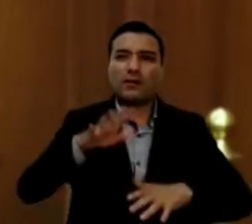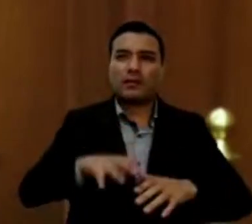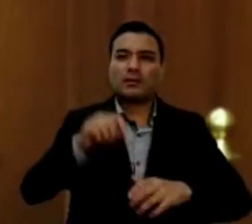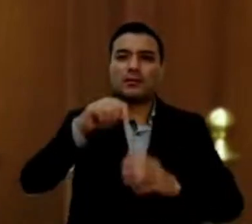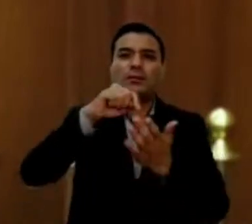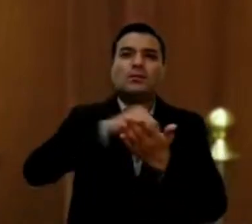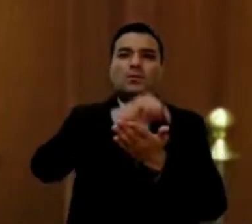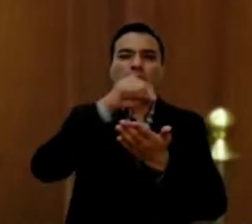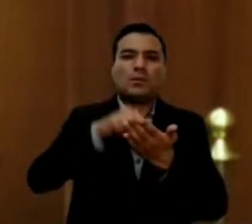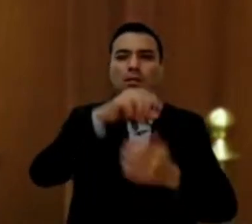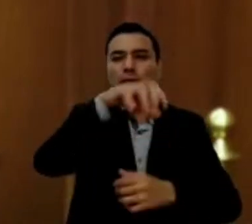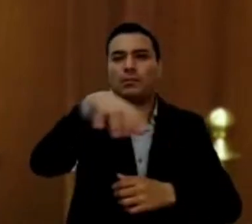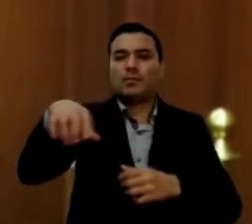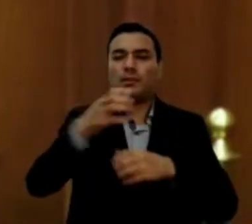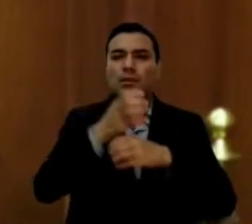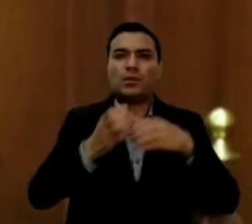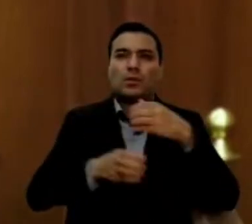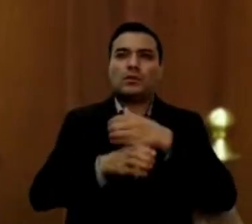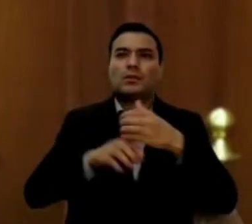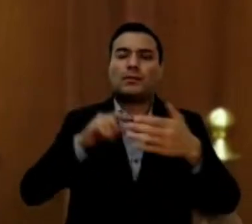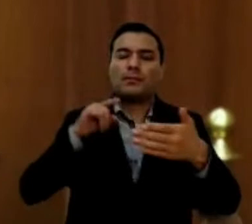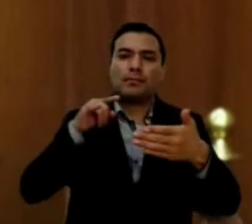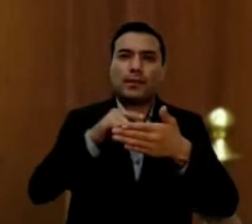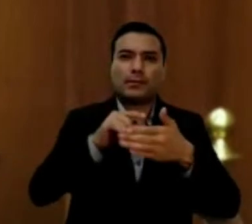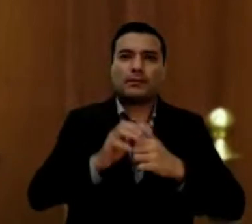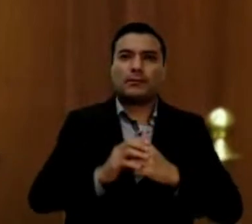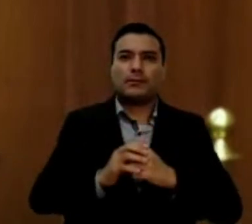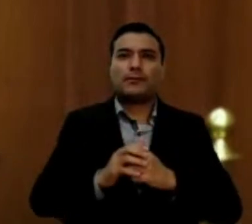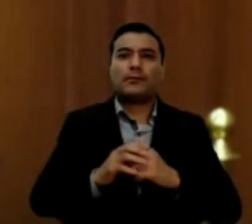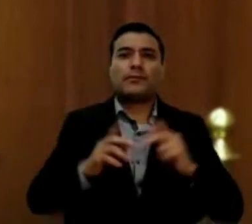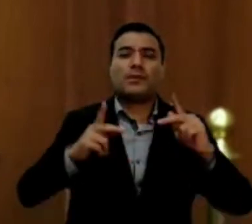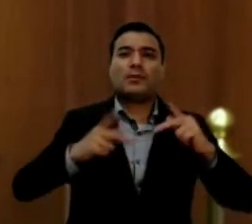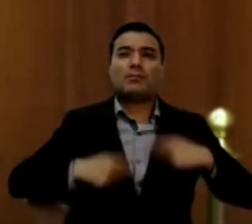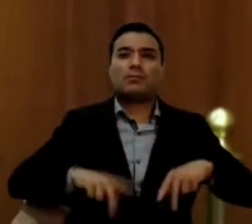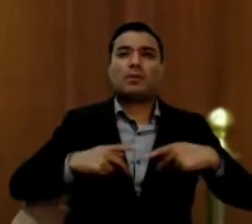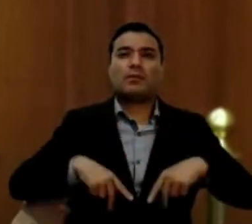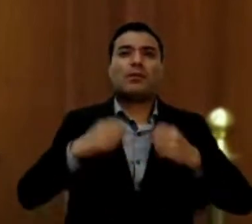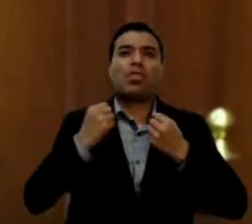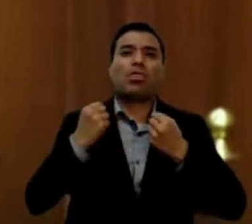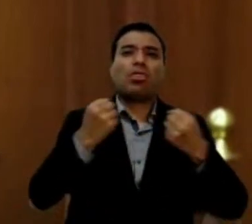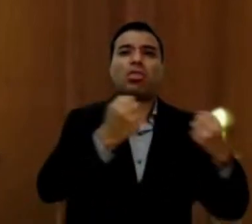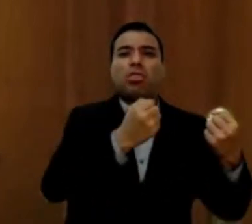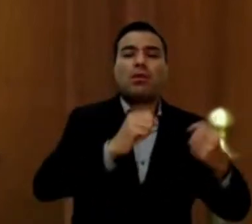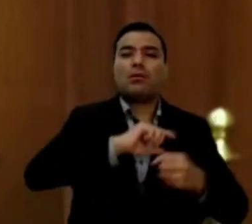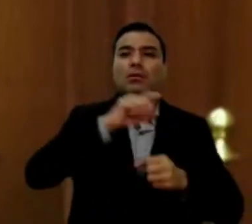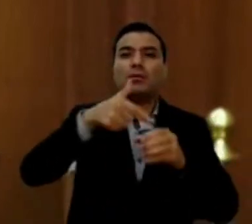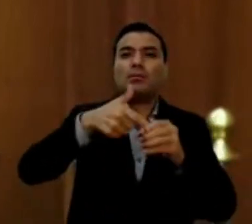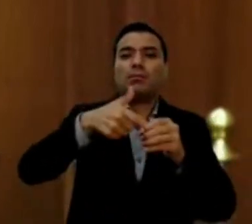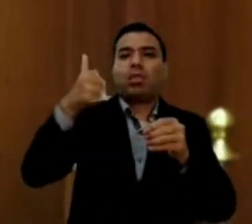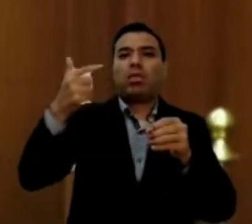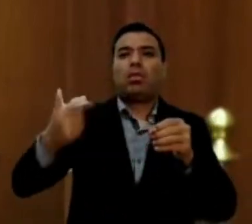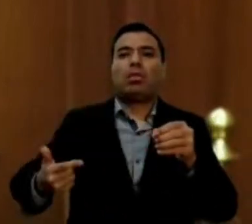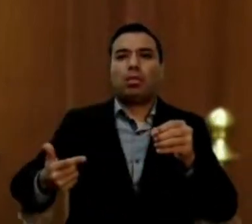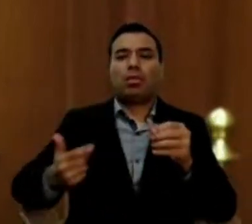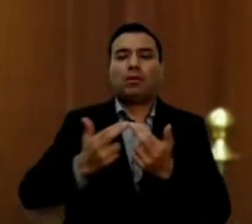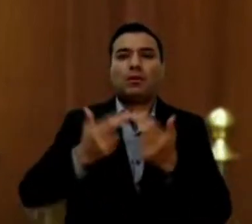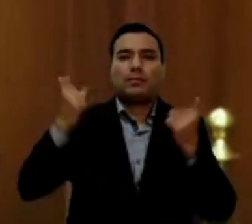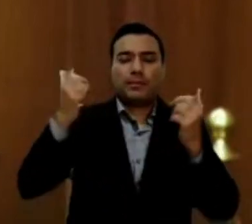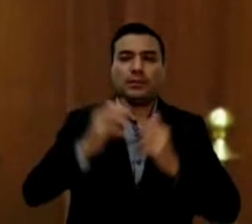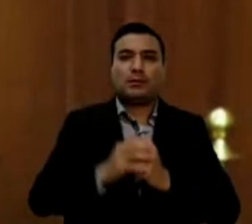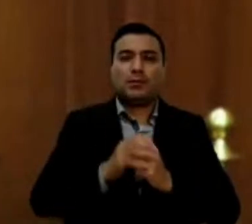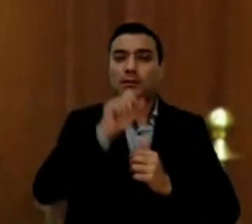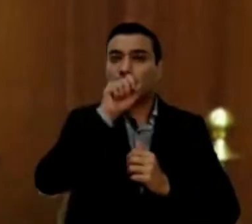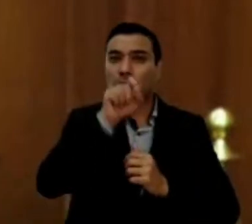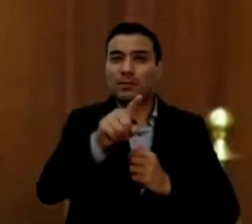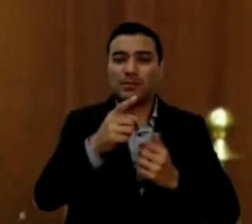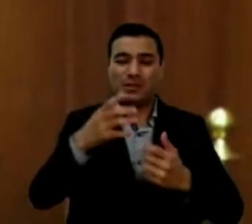mobiliario. Cuando al arrancar desprende la manguera con la que se despacha la gasolina e incluso al huir han impactado